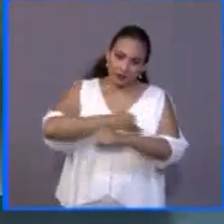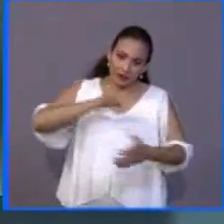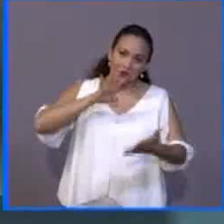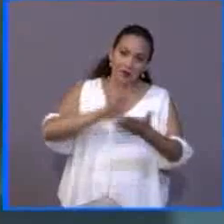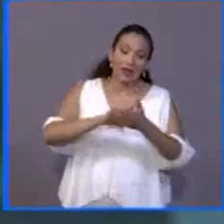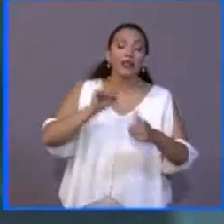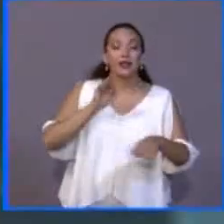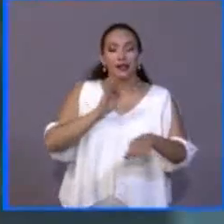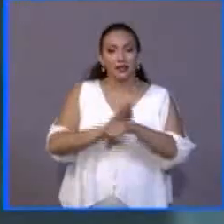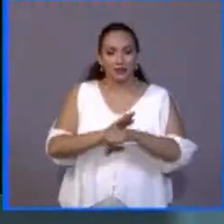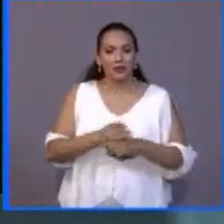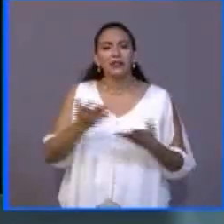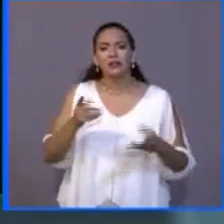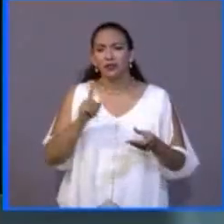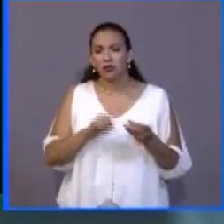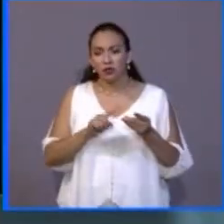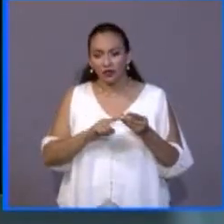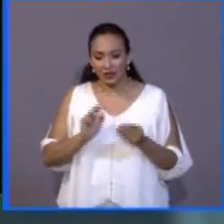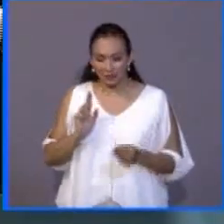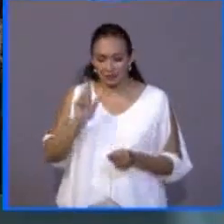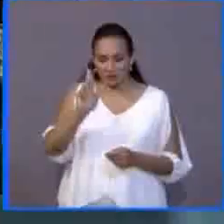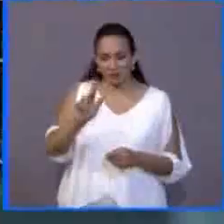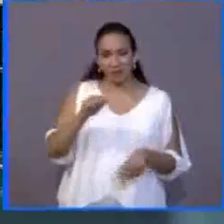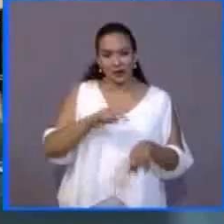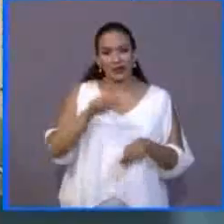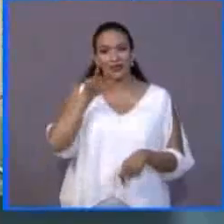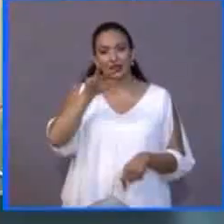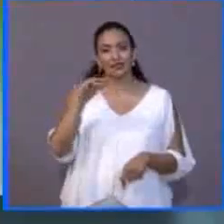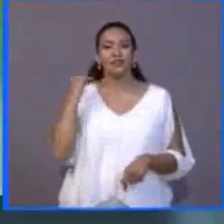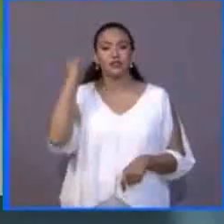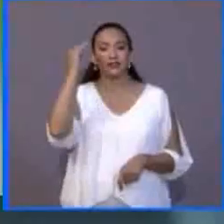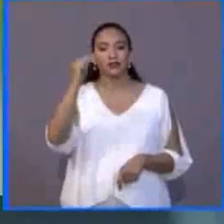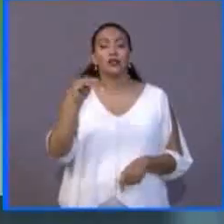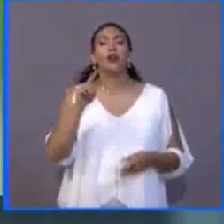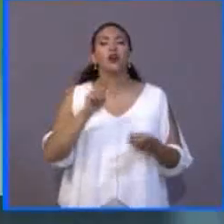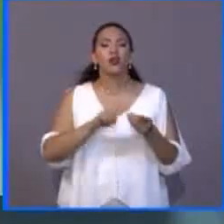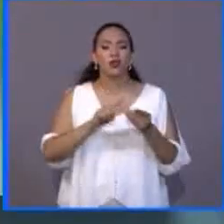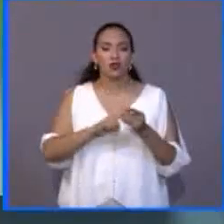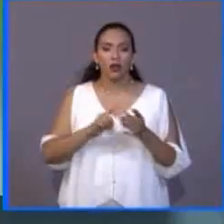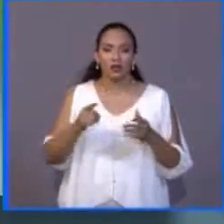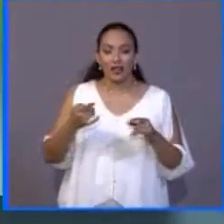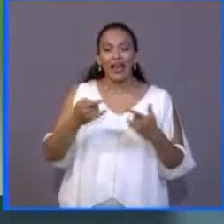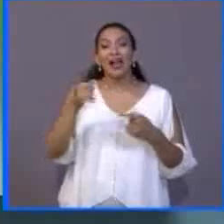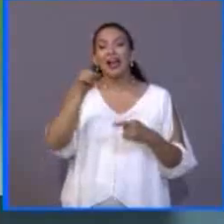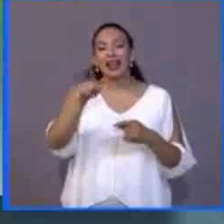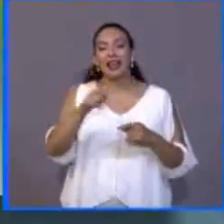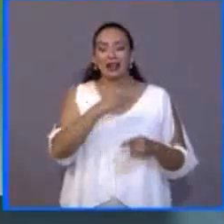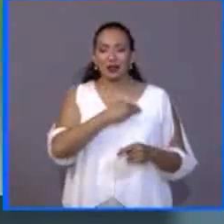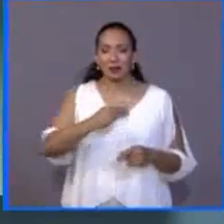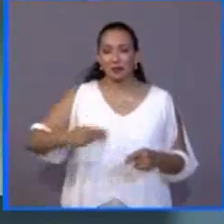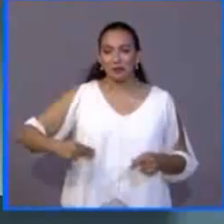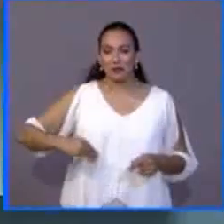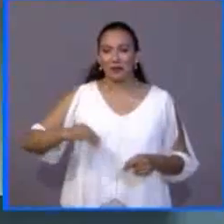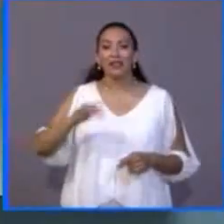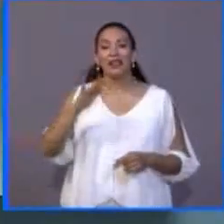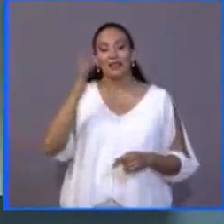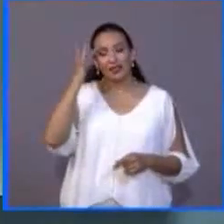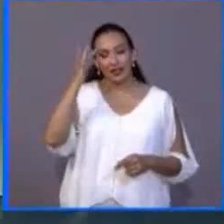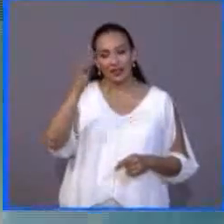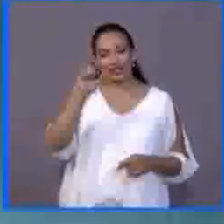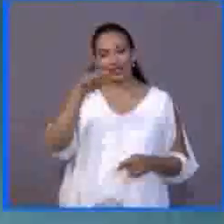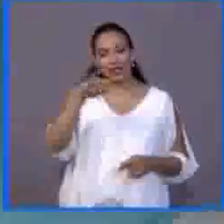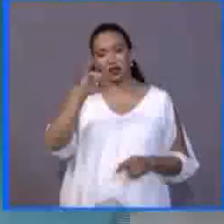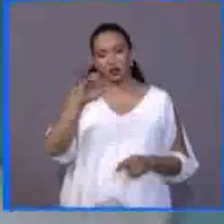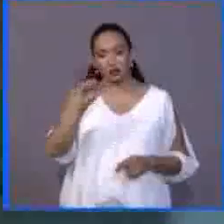penal y de amparo, que se llevará a cabo el martes 18 de marzo en los portales de la Presidencia Municipal de San José Miahuatlán.